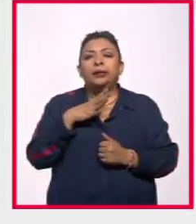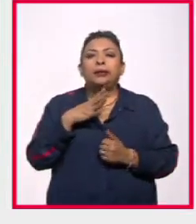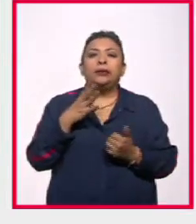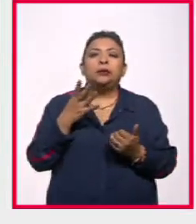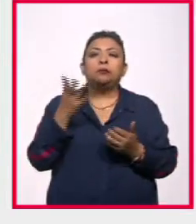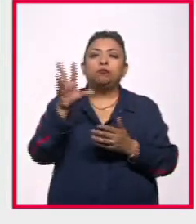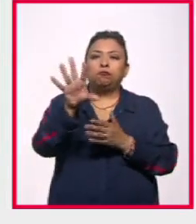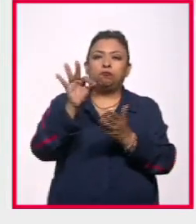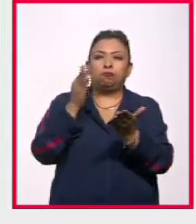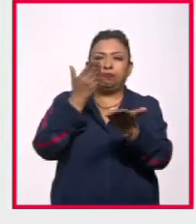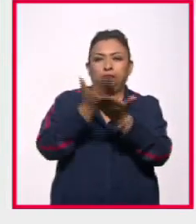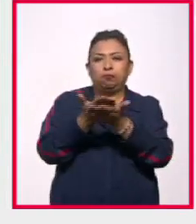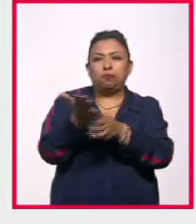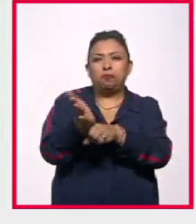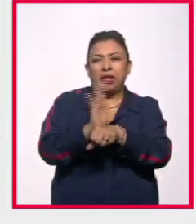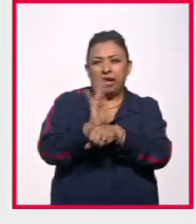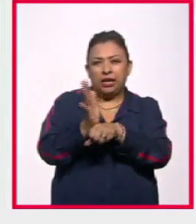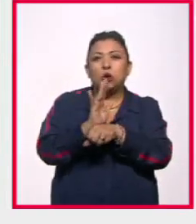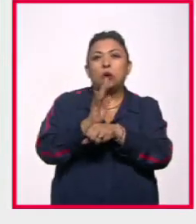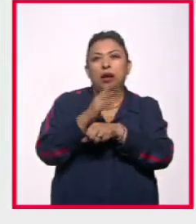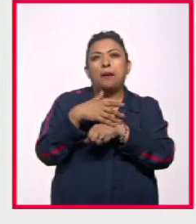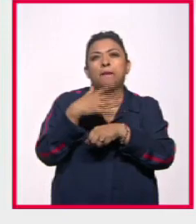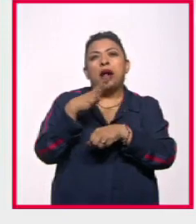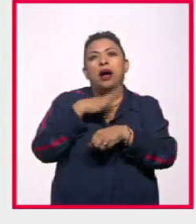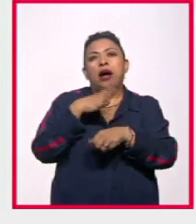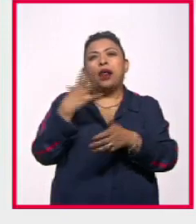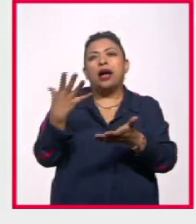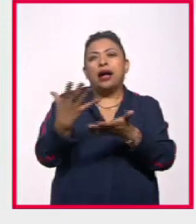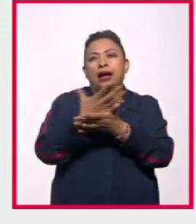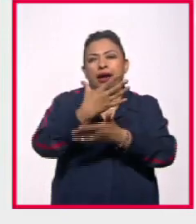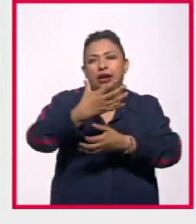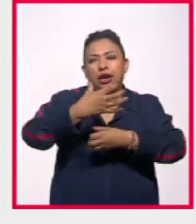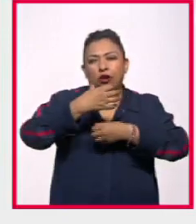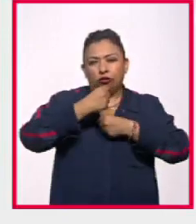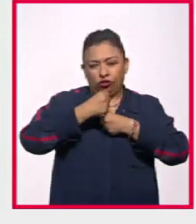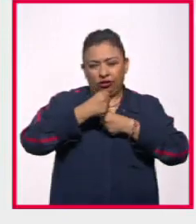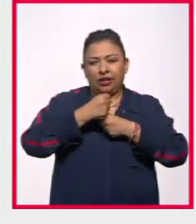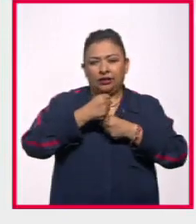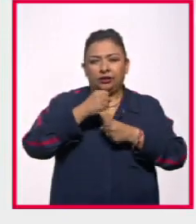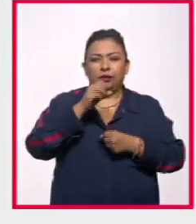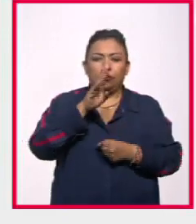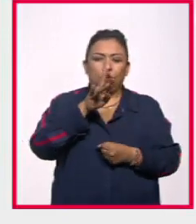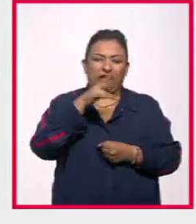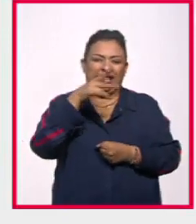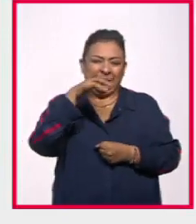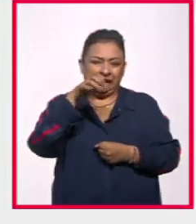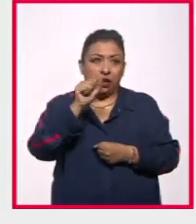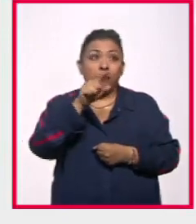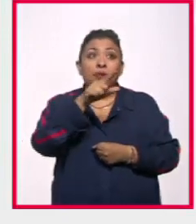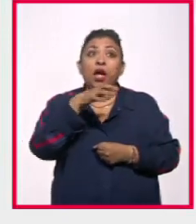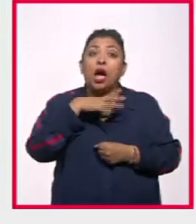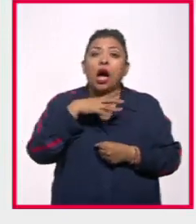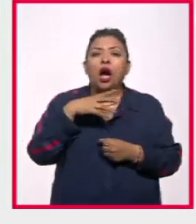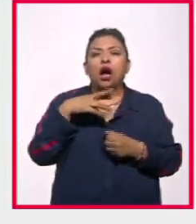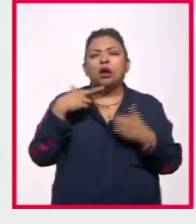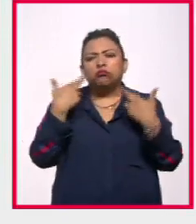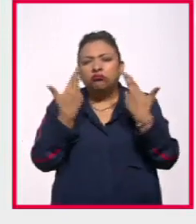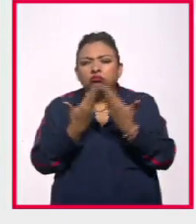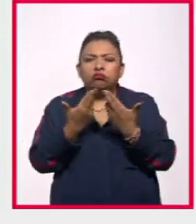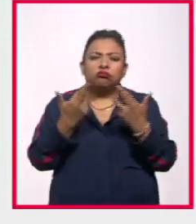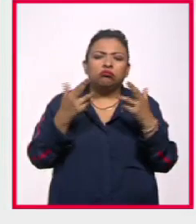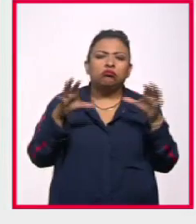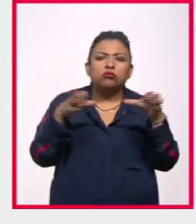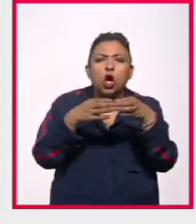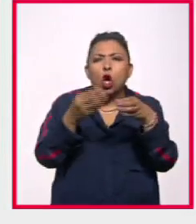está nominada su película, la que va a ganar el Oscar, El discreto encanto de la burguesía, Josh Cukor organiza una comida muy